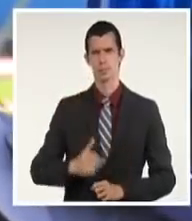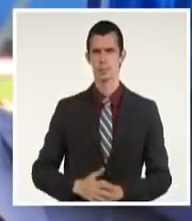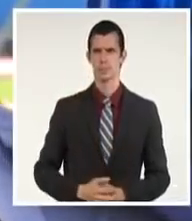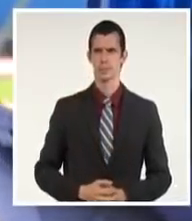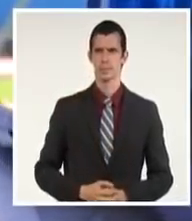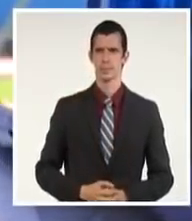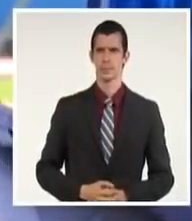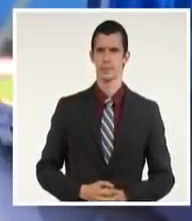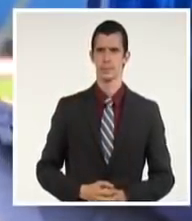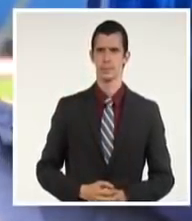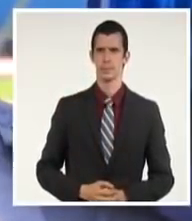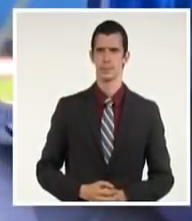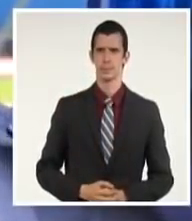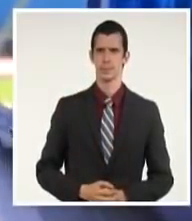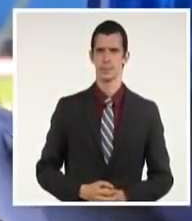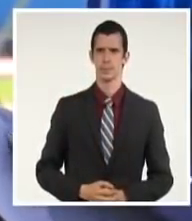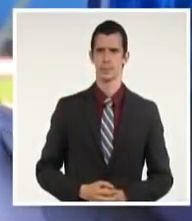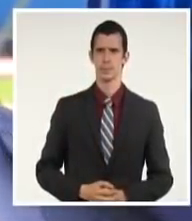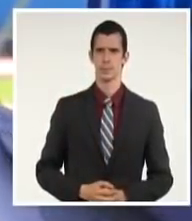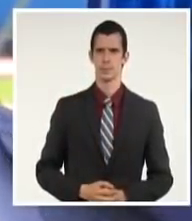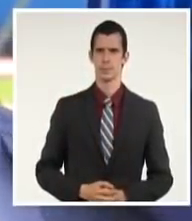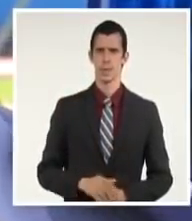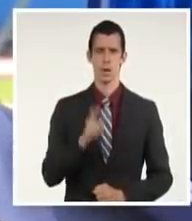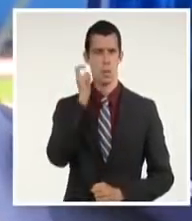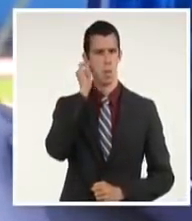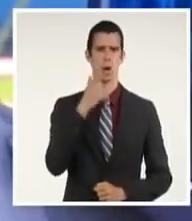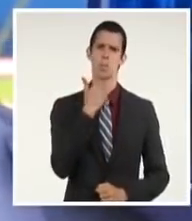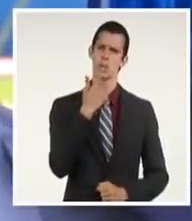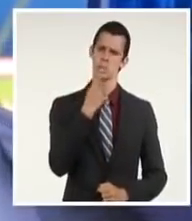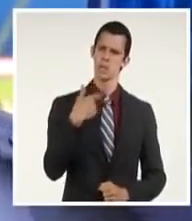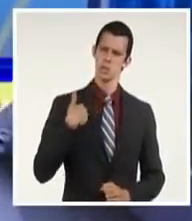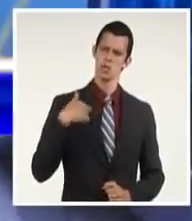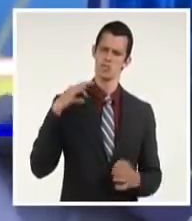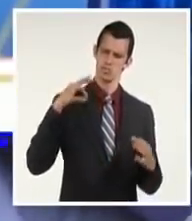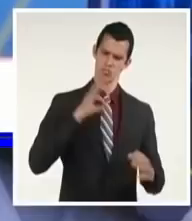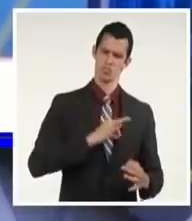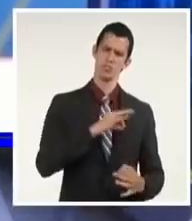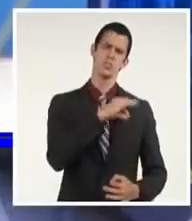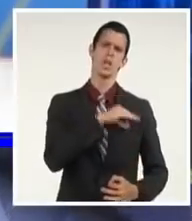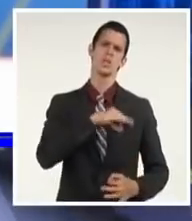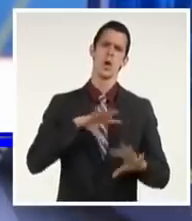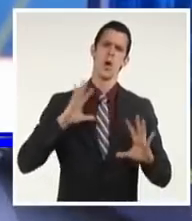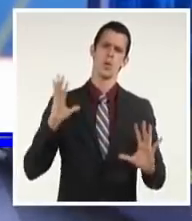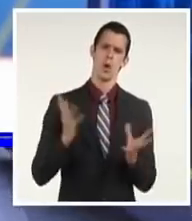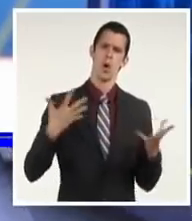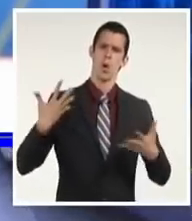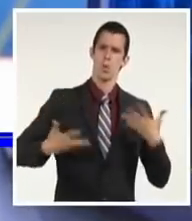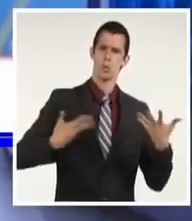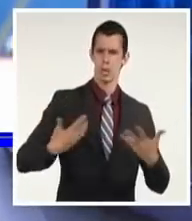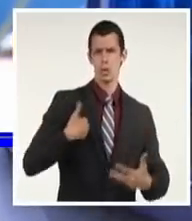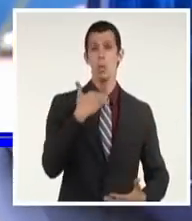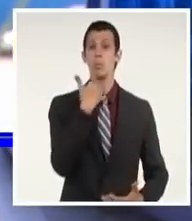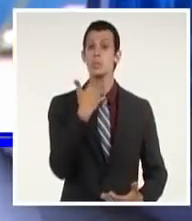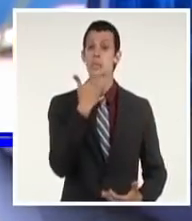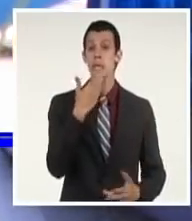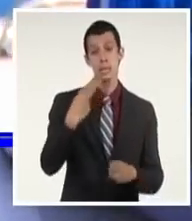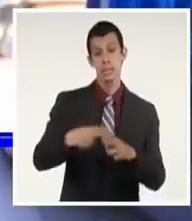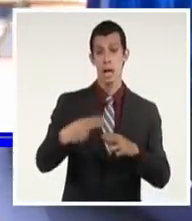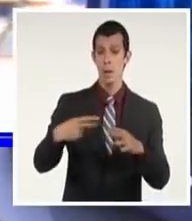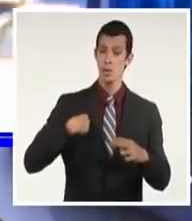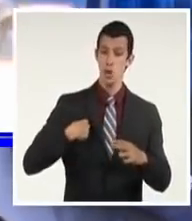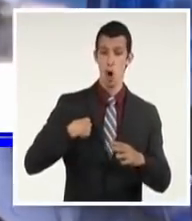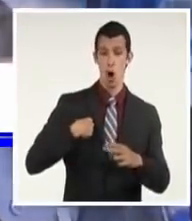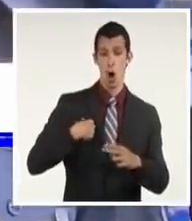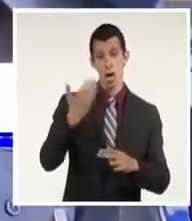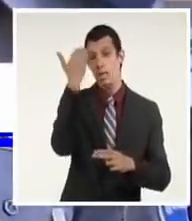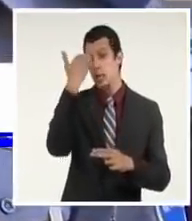siento mucho orgullo del uniforme que tengo, por la función que tengo en este país, que es la tranquilidad social, que se